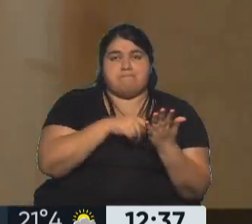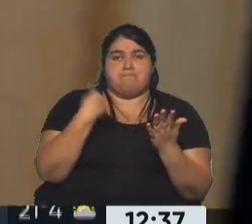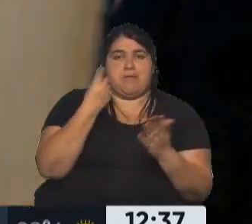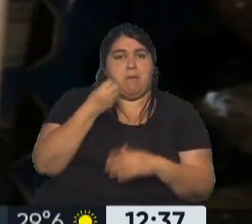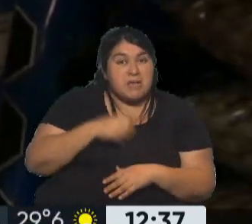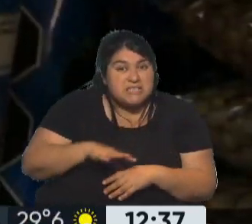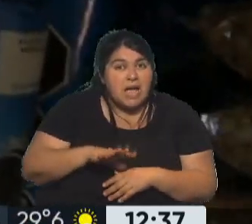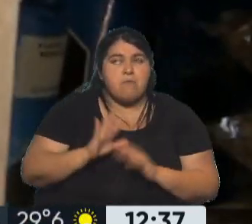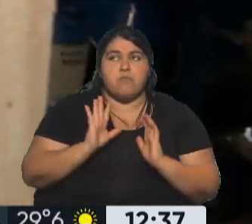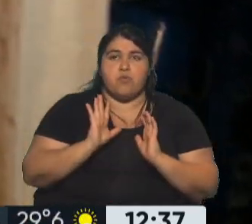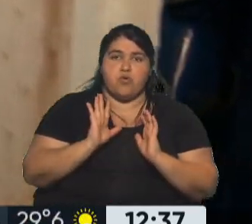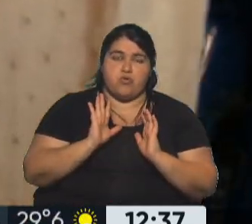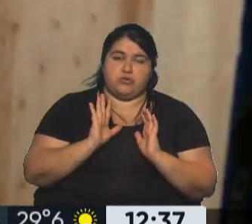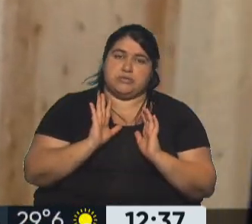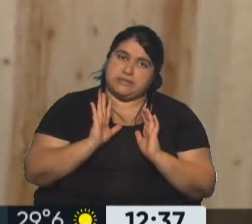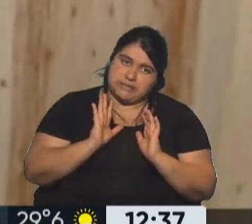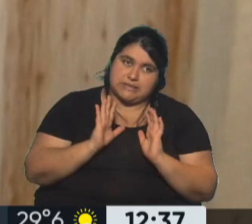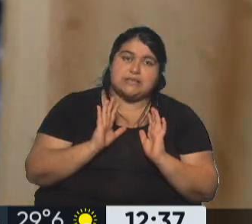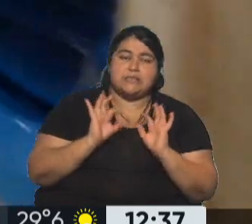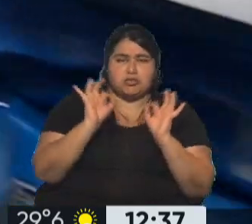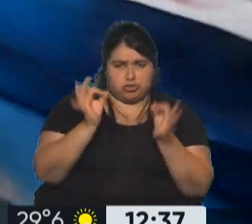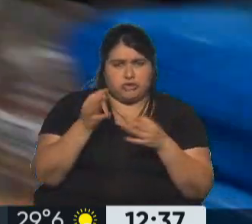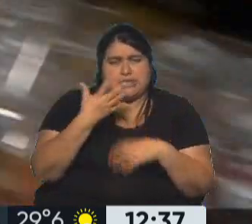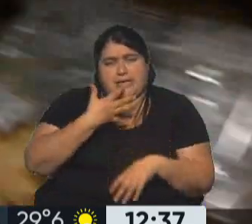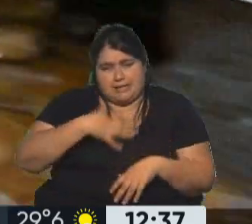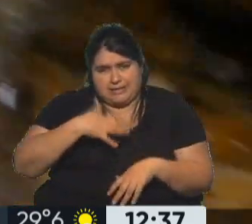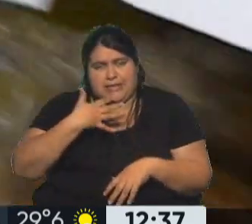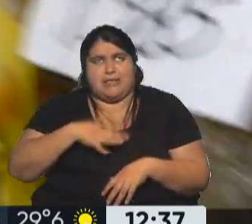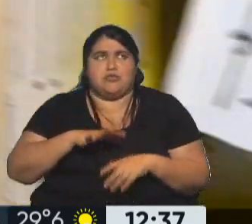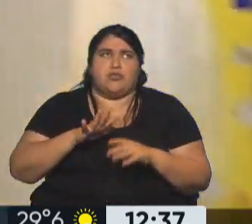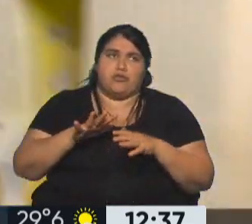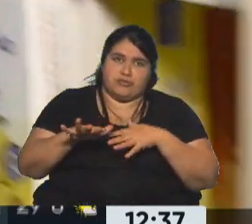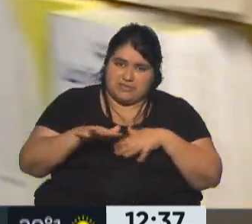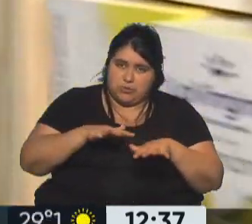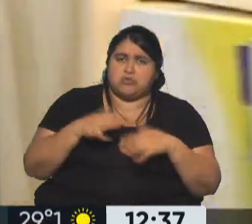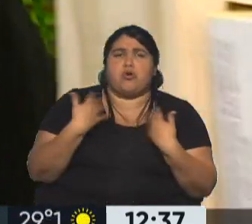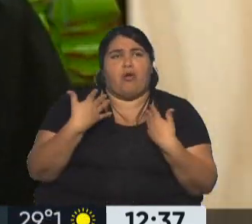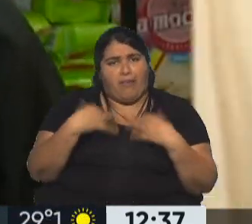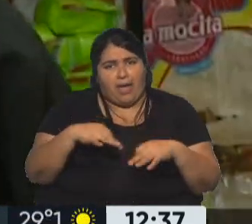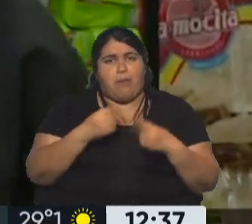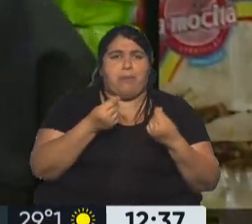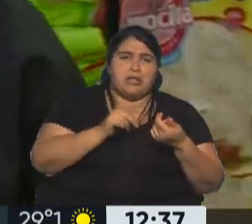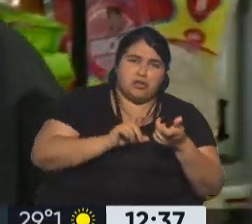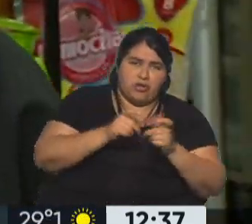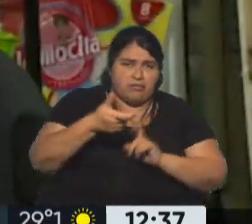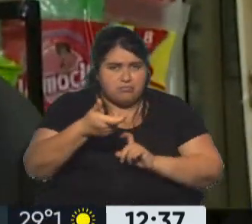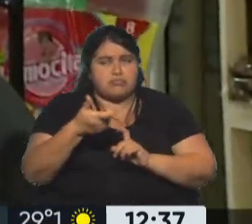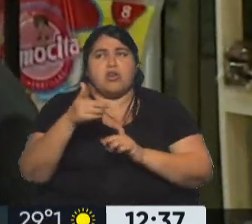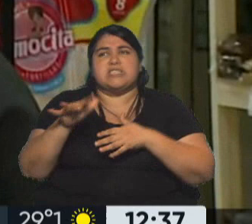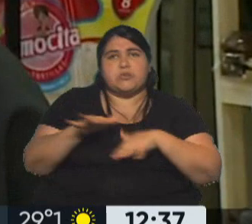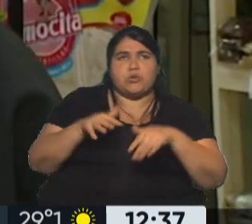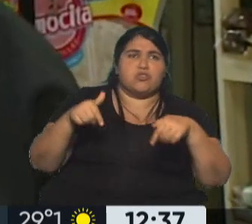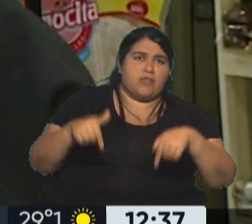yo creo que sobre todo más allá de que entiendo de que de que tiene que haber cambios de precios en función de todo lo que está ocurriendo